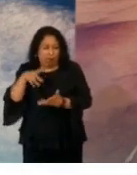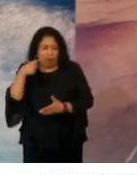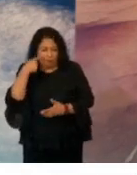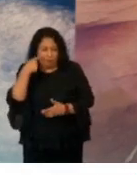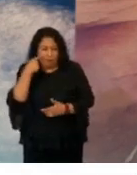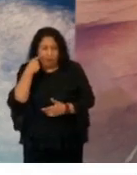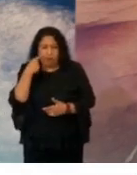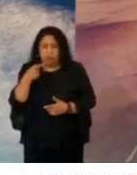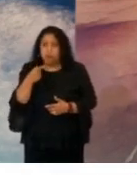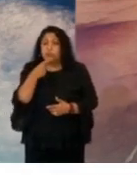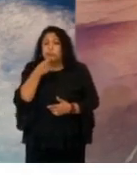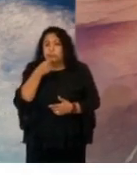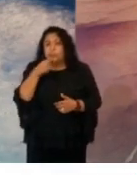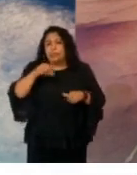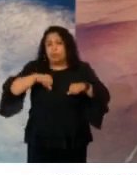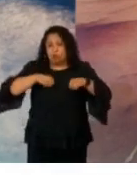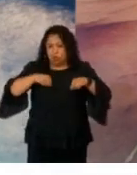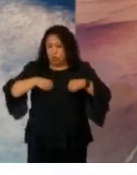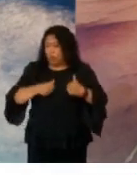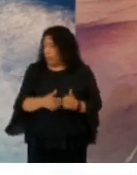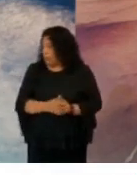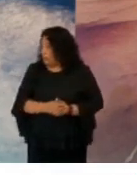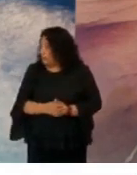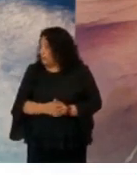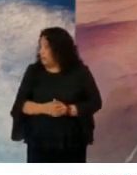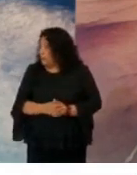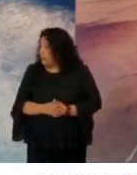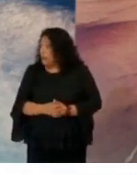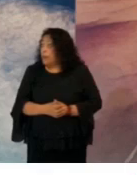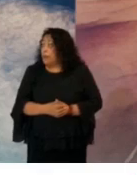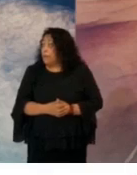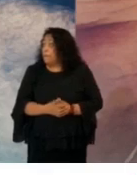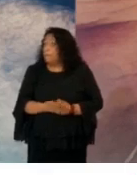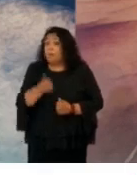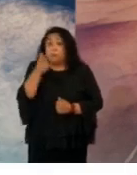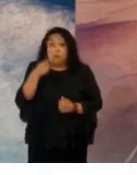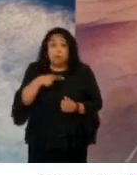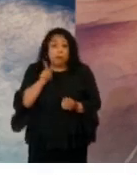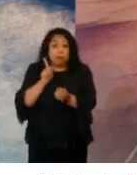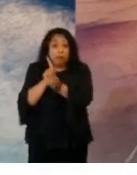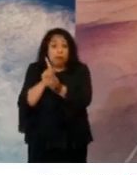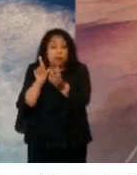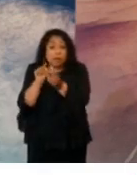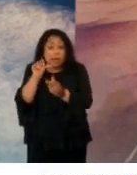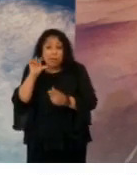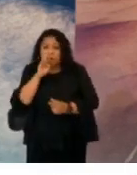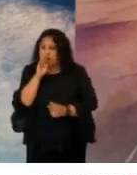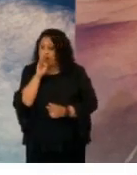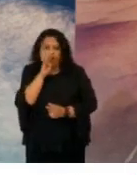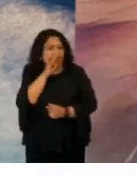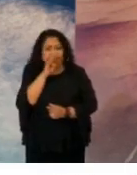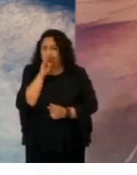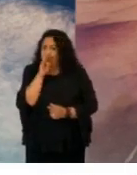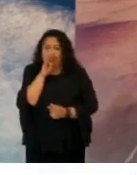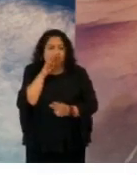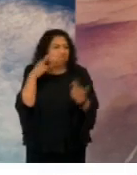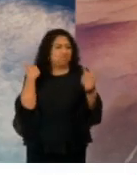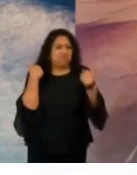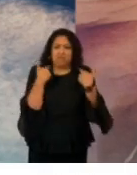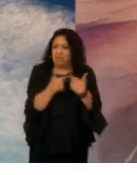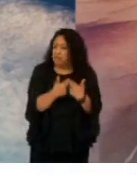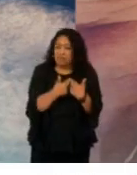mayoritariamente de niñas y adolescentes, la primera persona que le cuentan no es a la mamá, no es a la